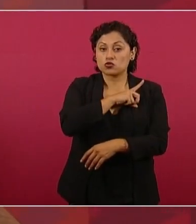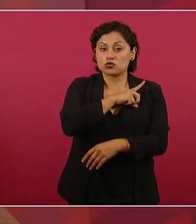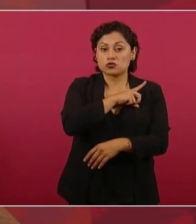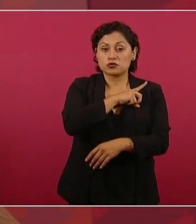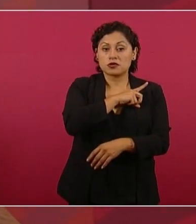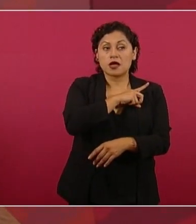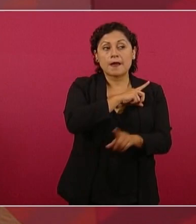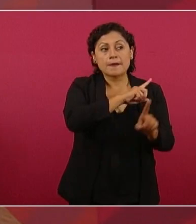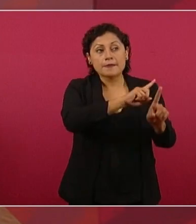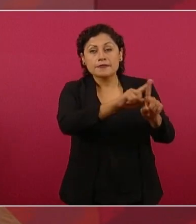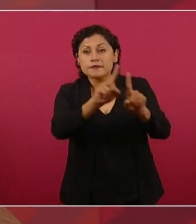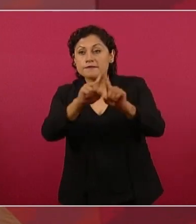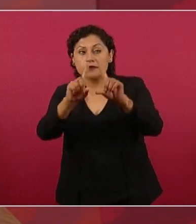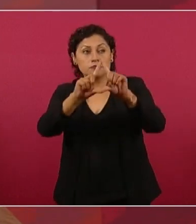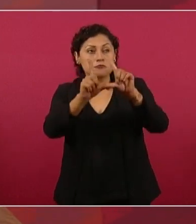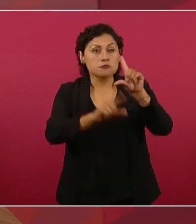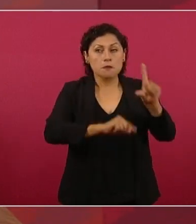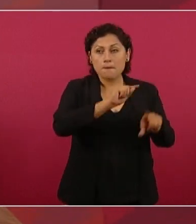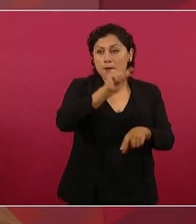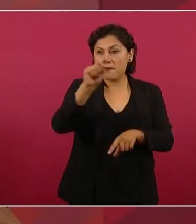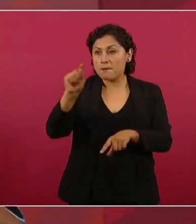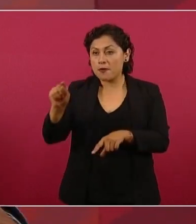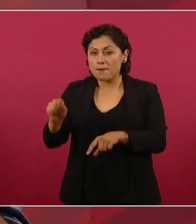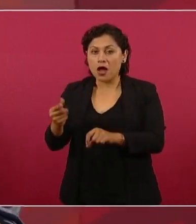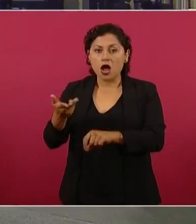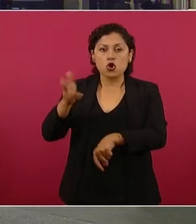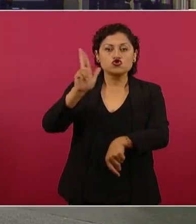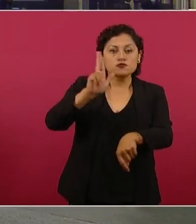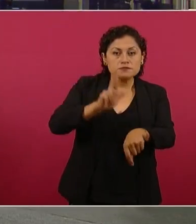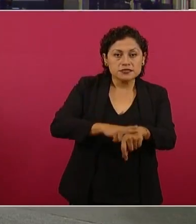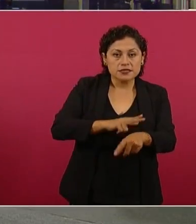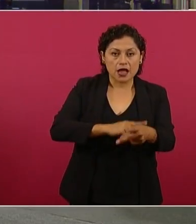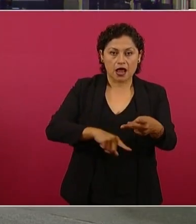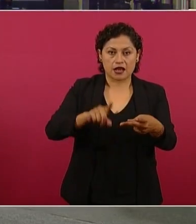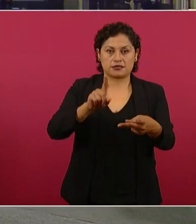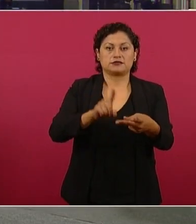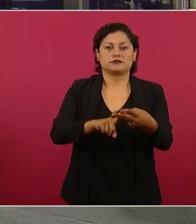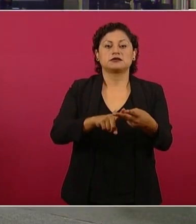las unidades médicas, los hospitales de segundo nivel,